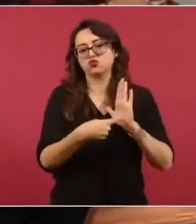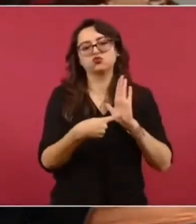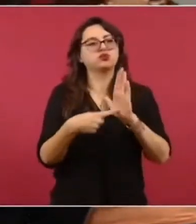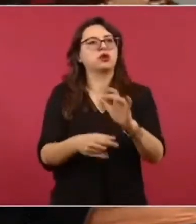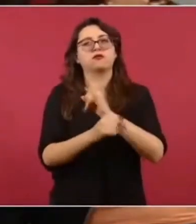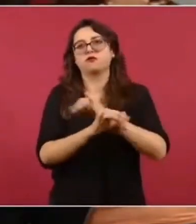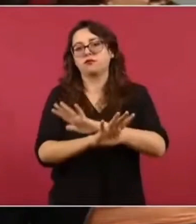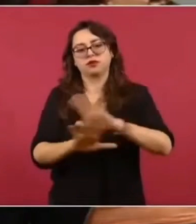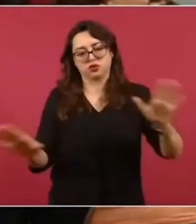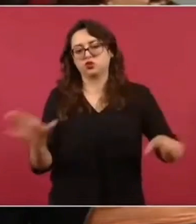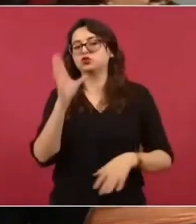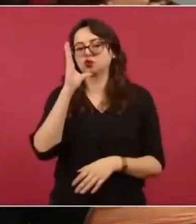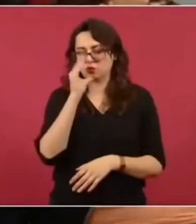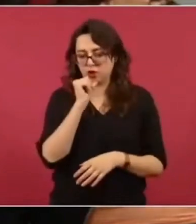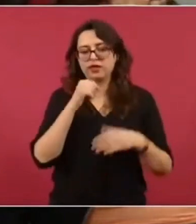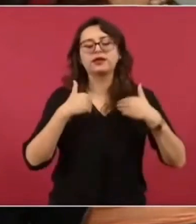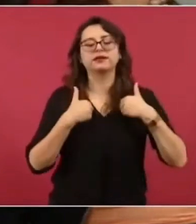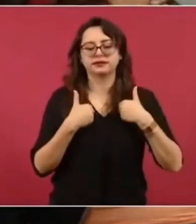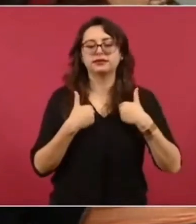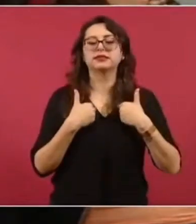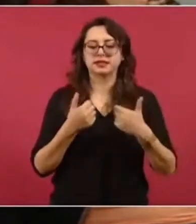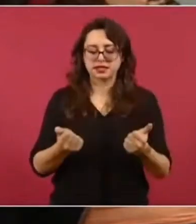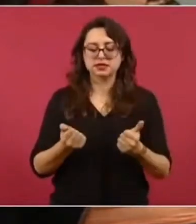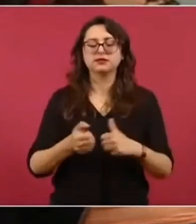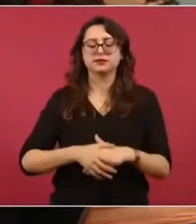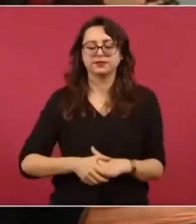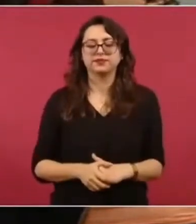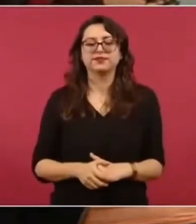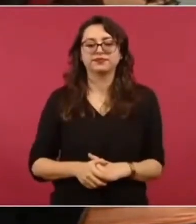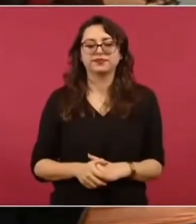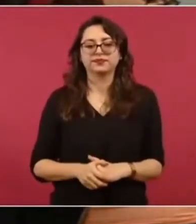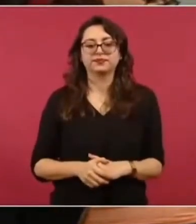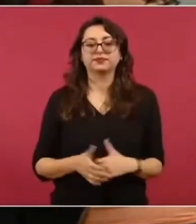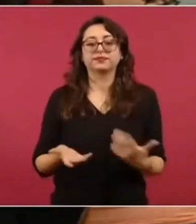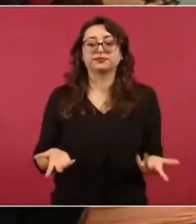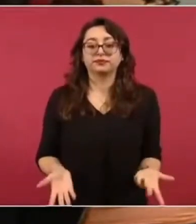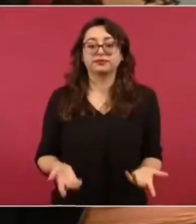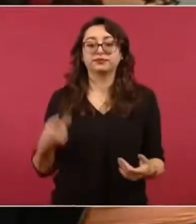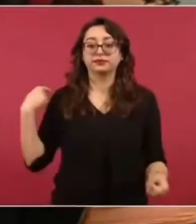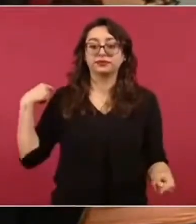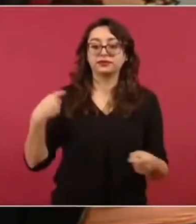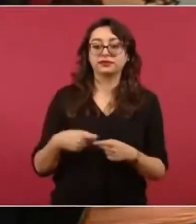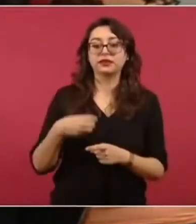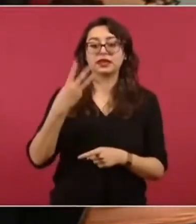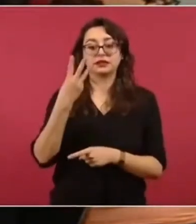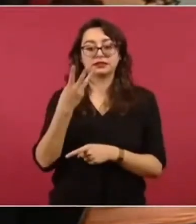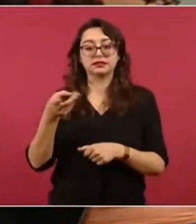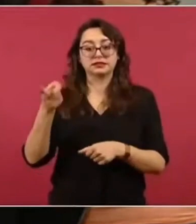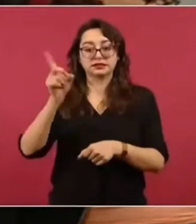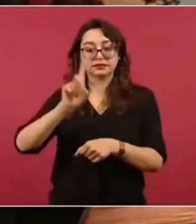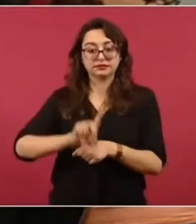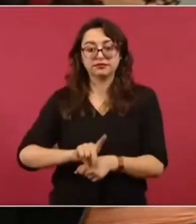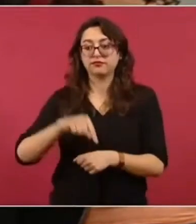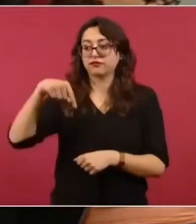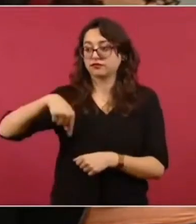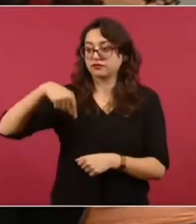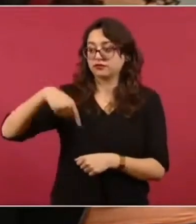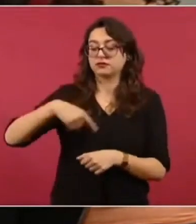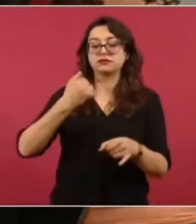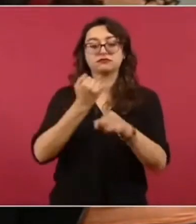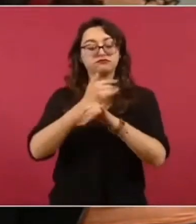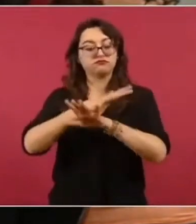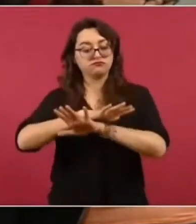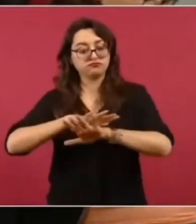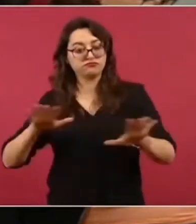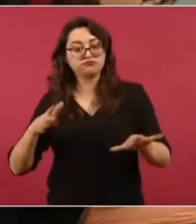de la Fiscalía General de la República. En todos estos días, bueno, pues ha salido una información, no solamente de la conferencia.